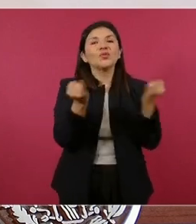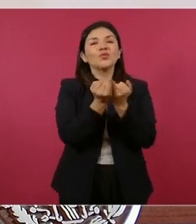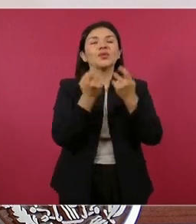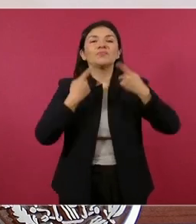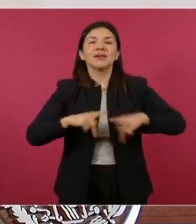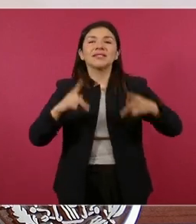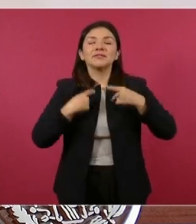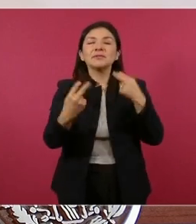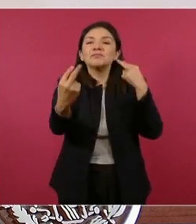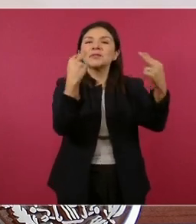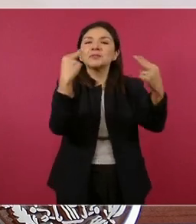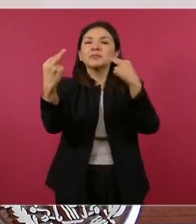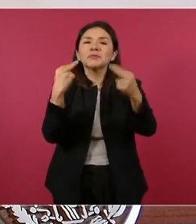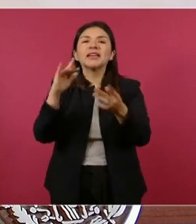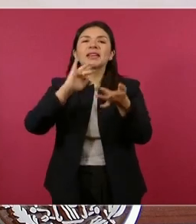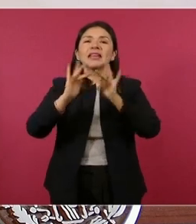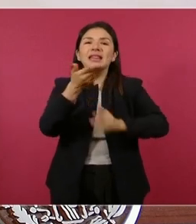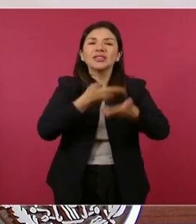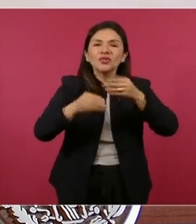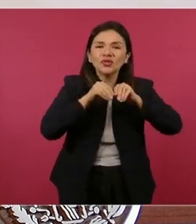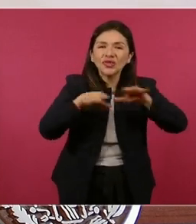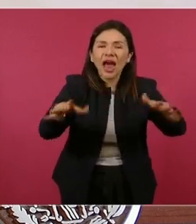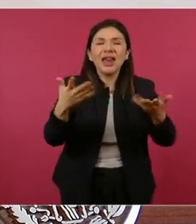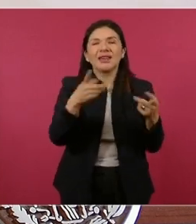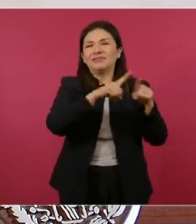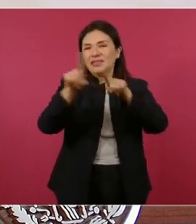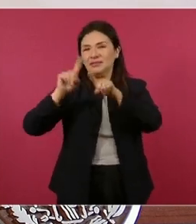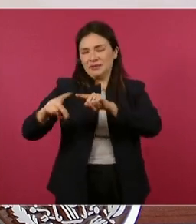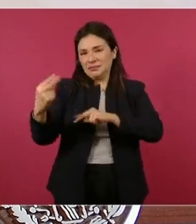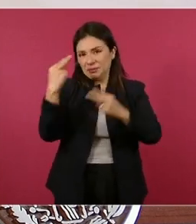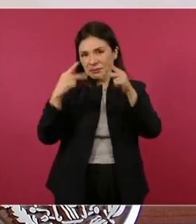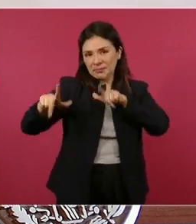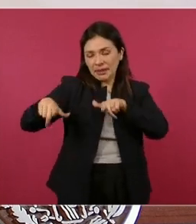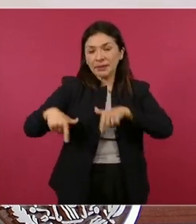siguen en las redes y medios audiovisuales.